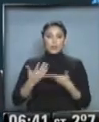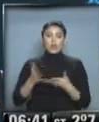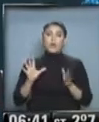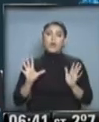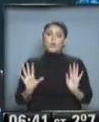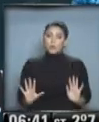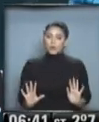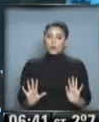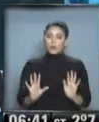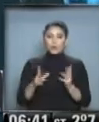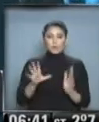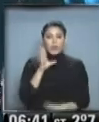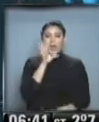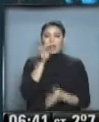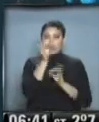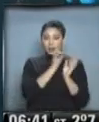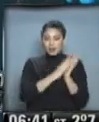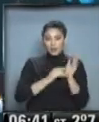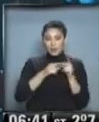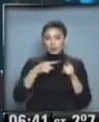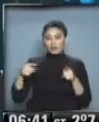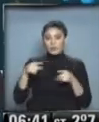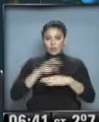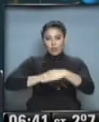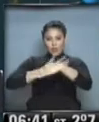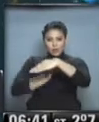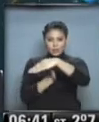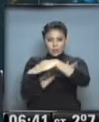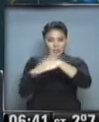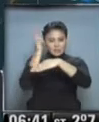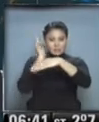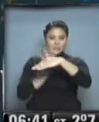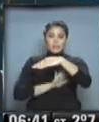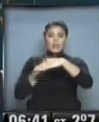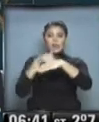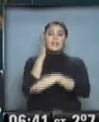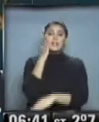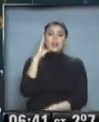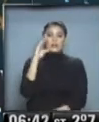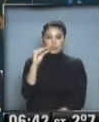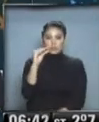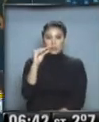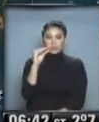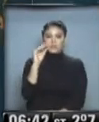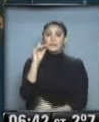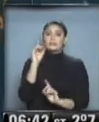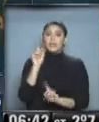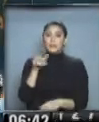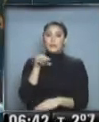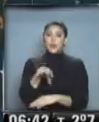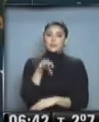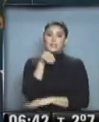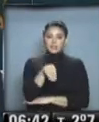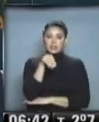descartar la posibilidad de algunas nevadas a lo largo de la región cordillerana a partir de la tarde o noche del día de hoy en el sur de Santa